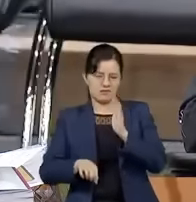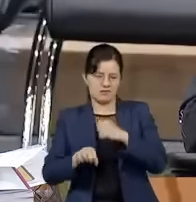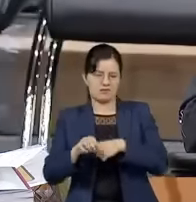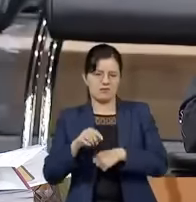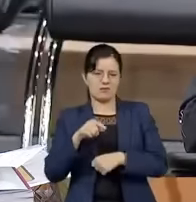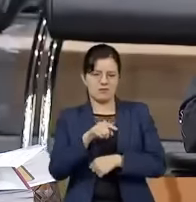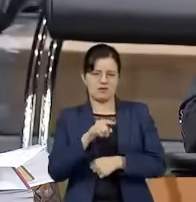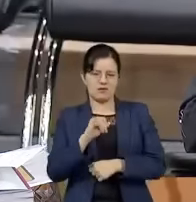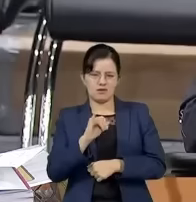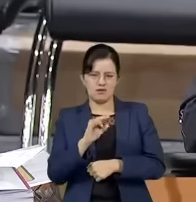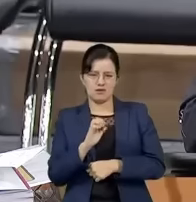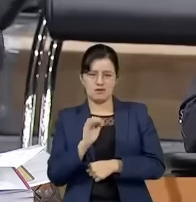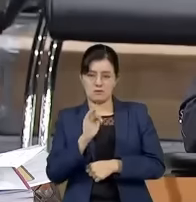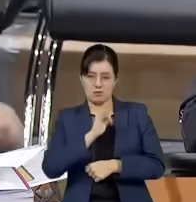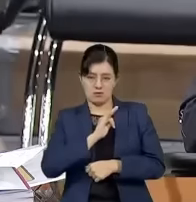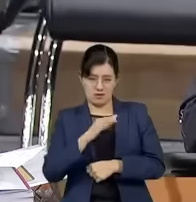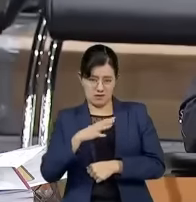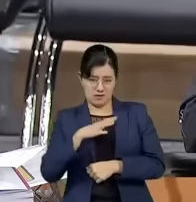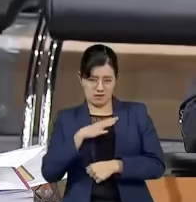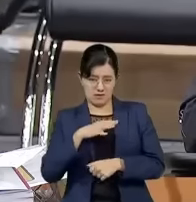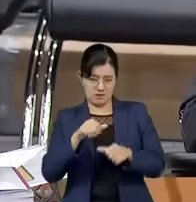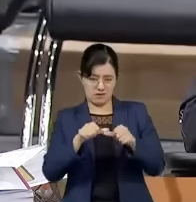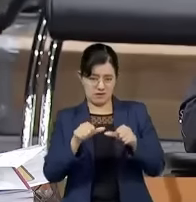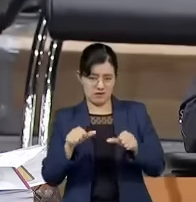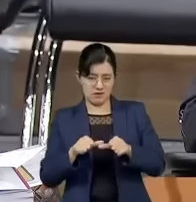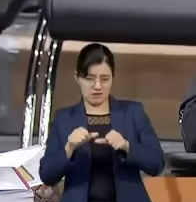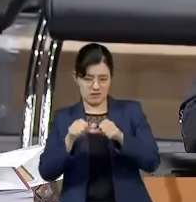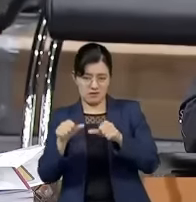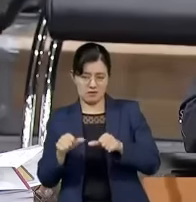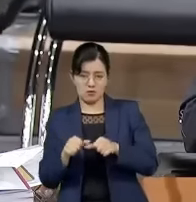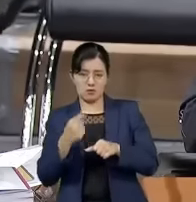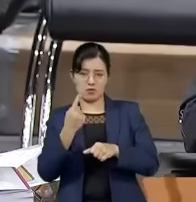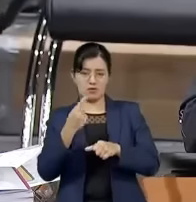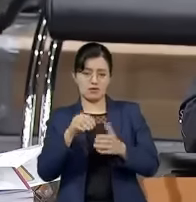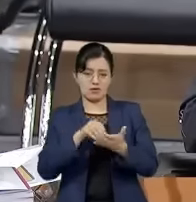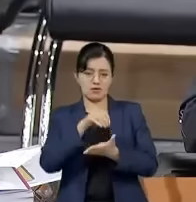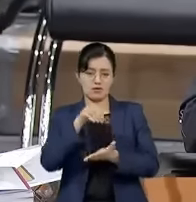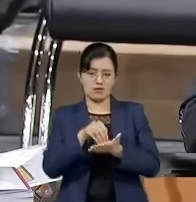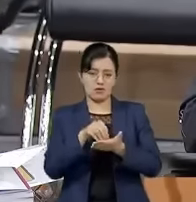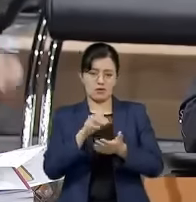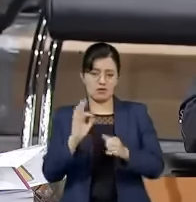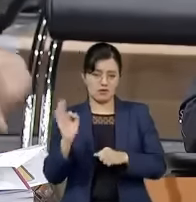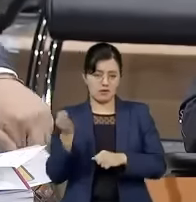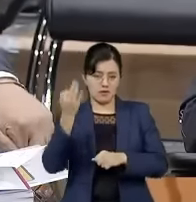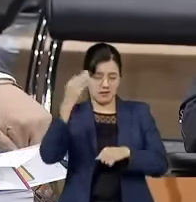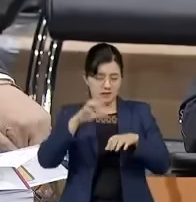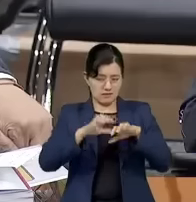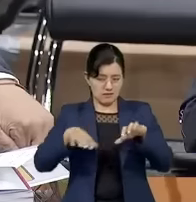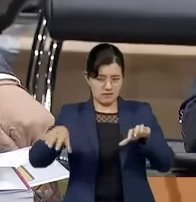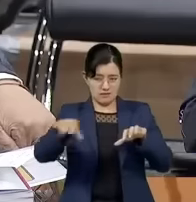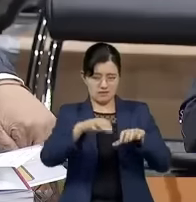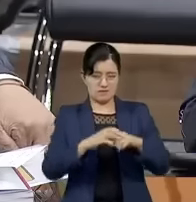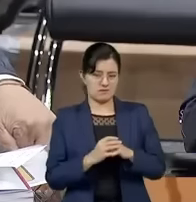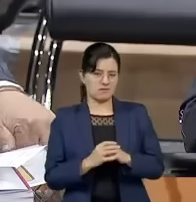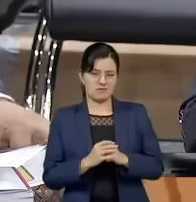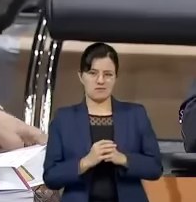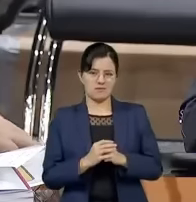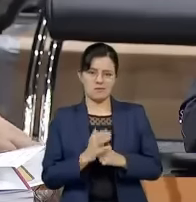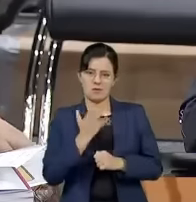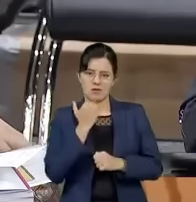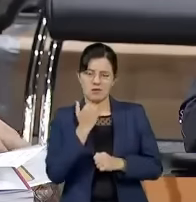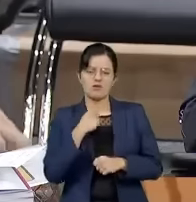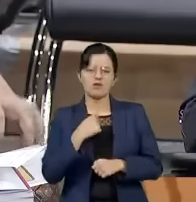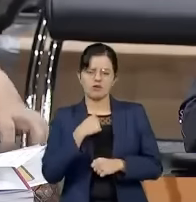tenga un departamento por cada uno de los distritos federales de fiscalización yo sí creo que la fiscalización debe de ser